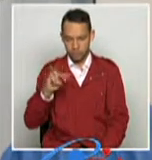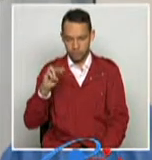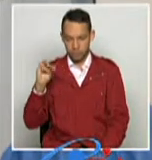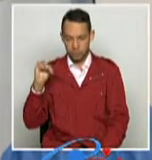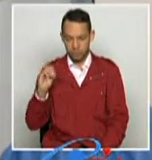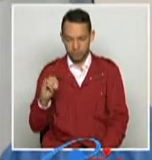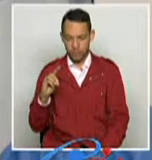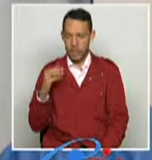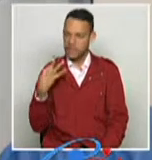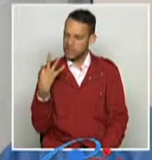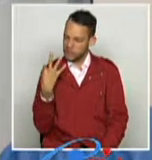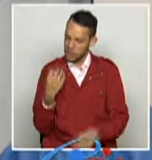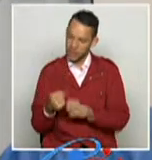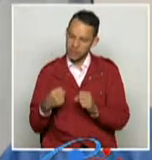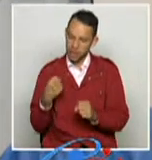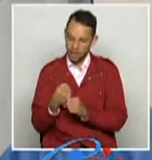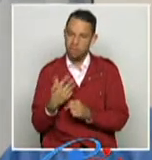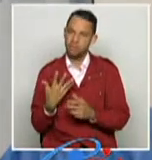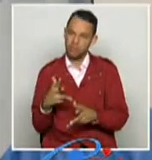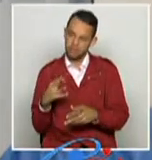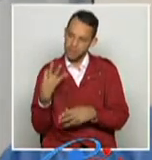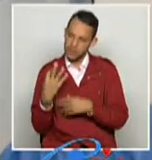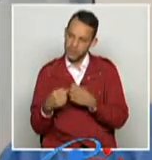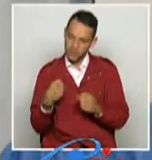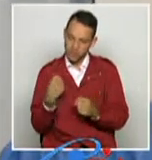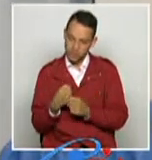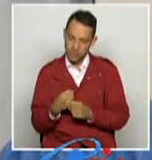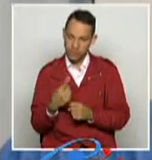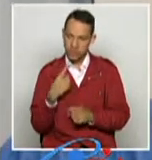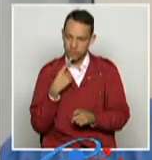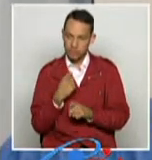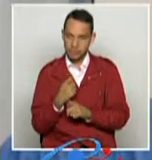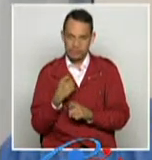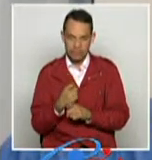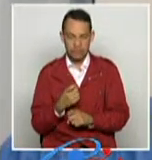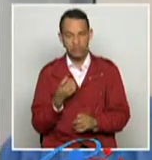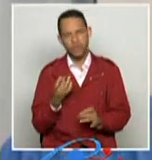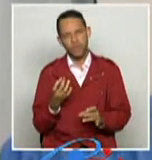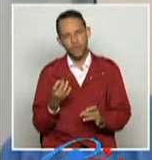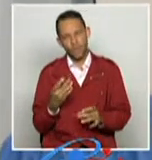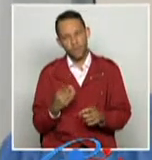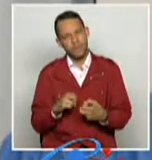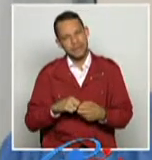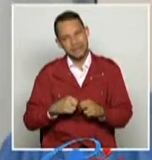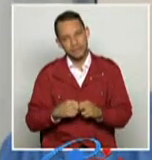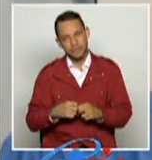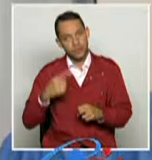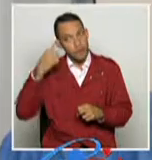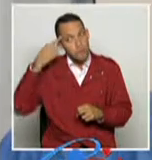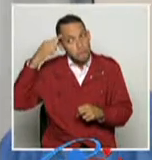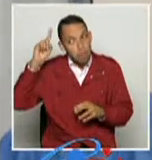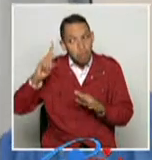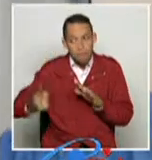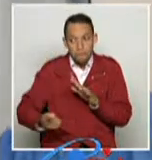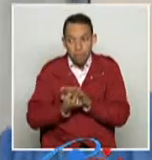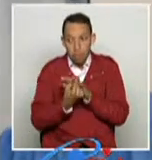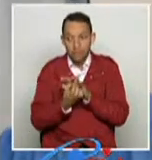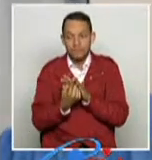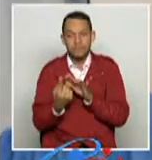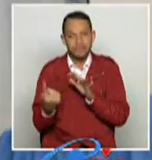unos 3 años venía gozando de una buena salud y de un momento a otro